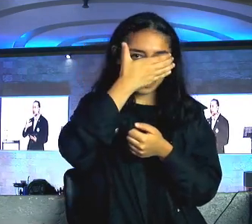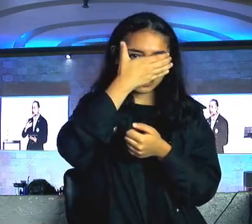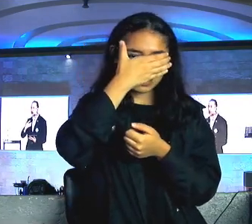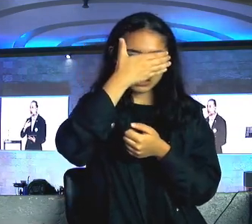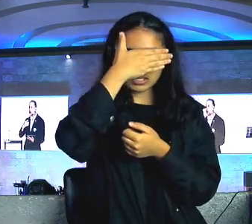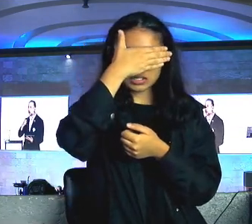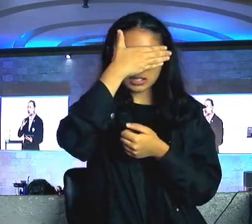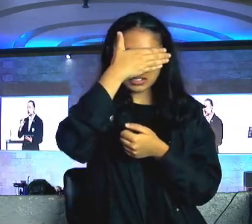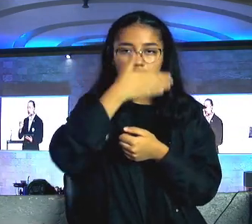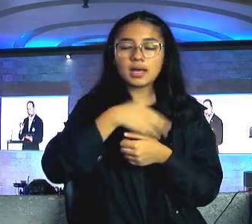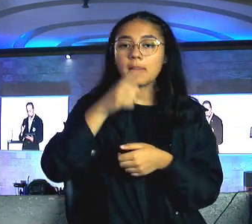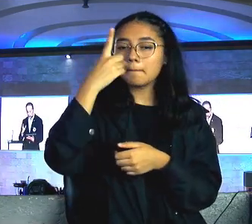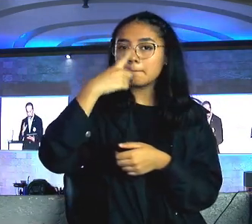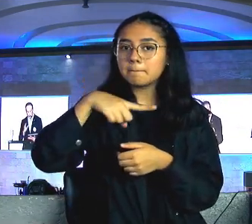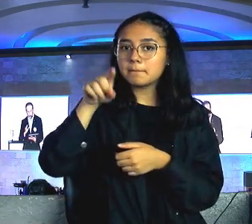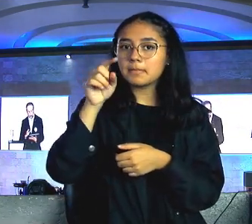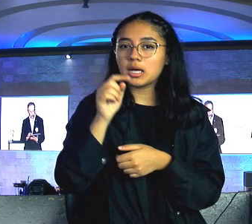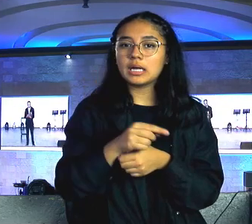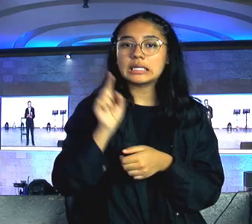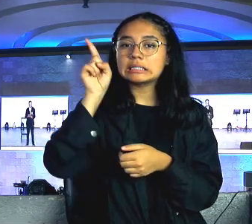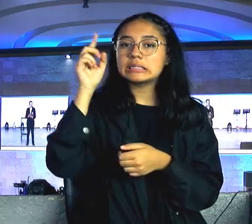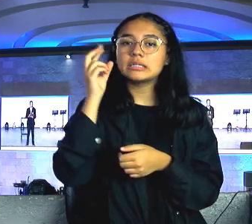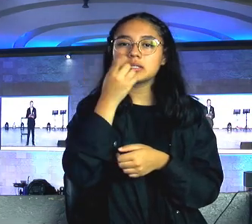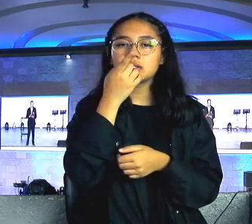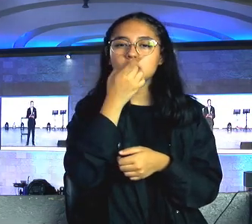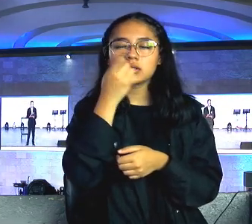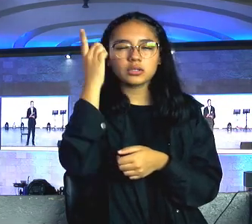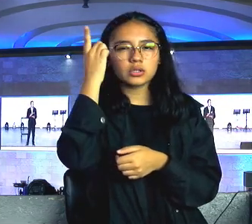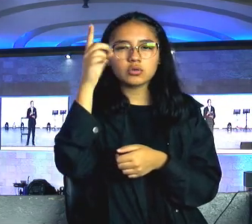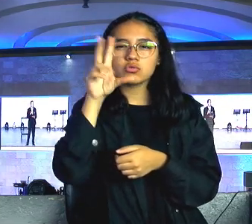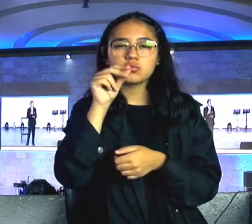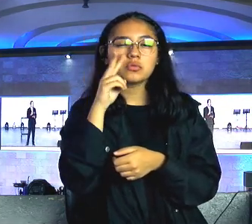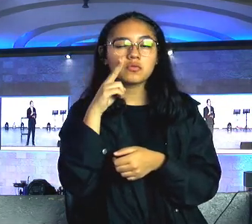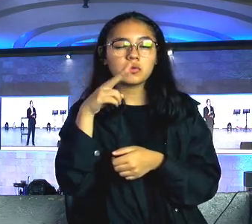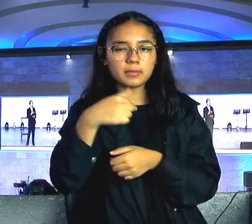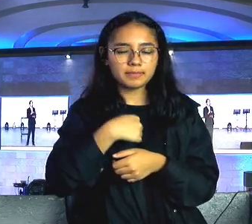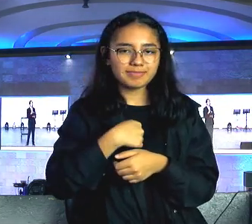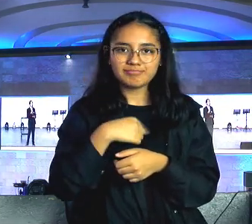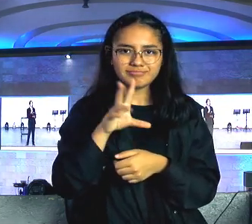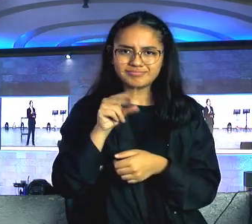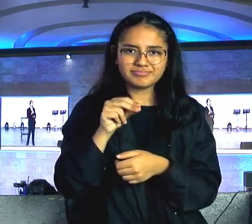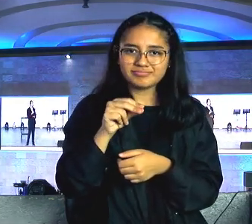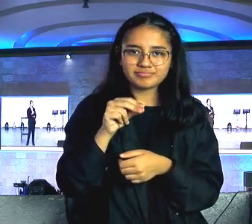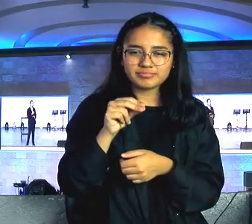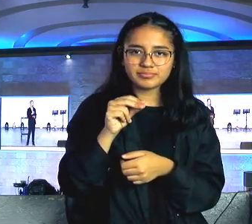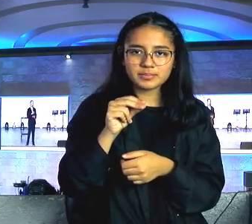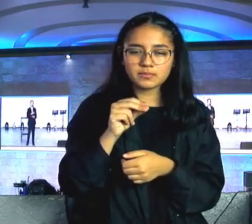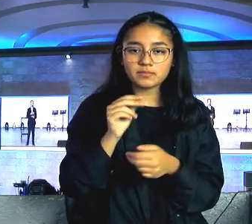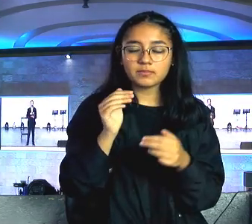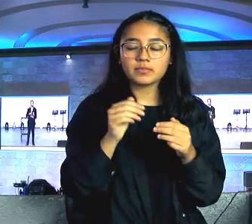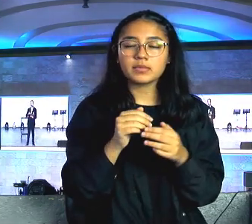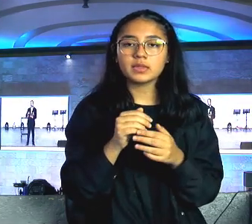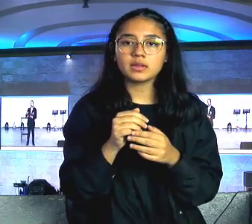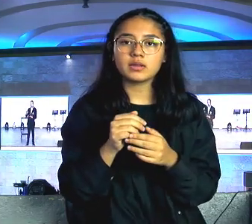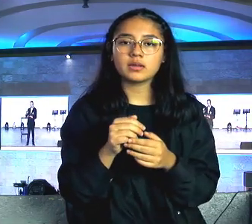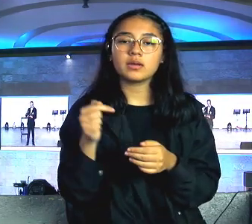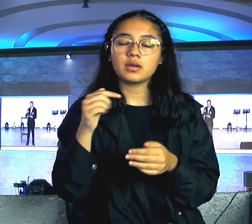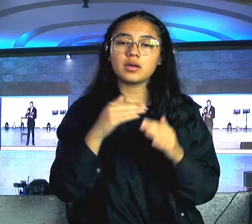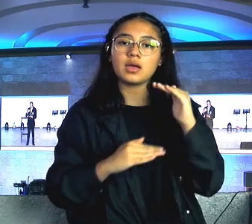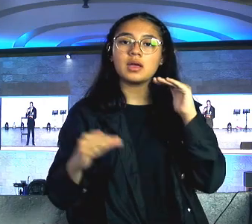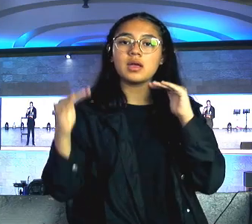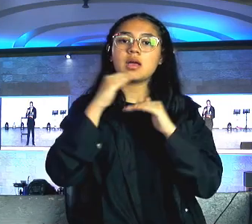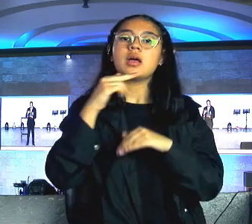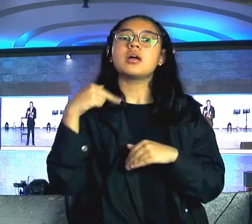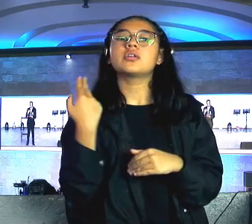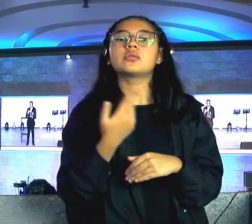quién somos y lo podamos confundir. Por muy elevado que pueda ser nuestro disimulo o